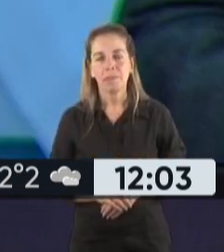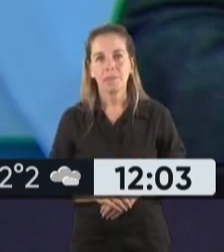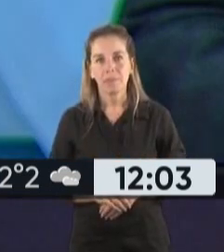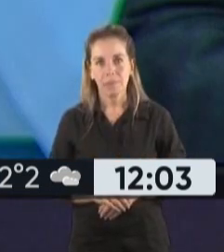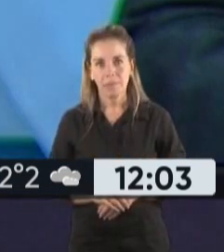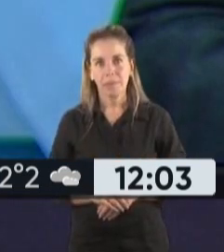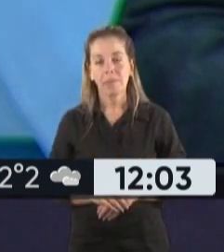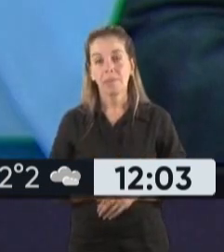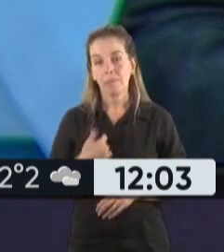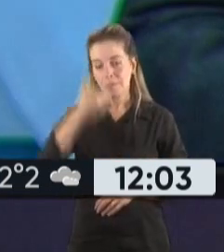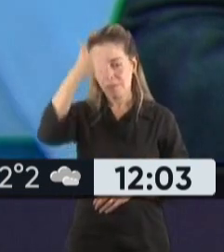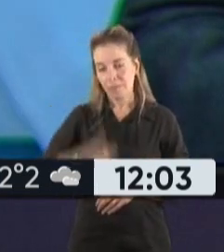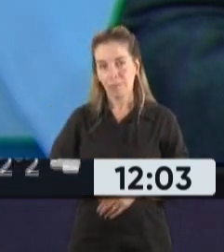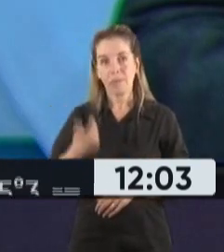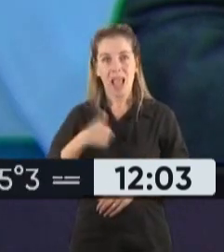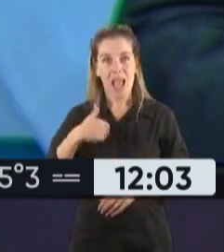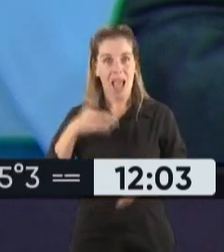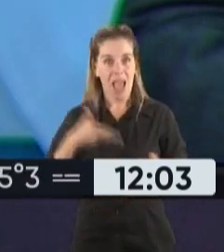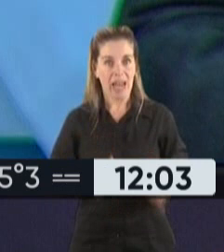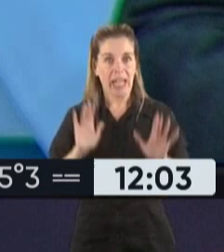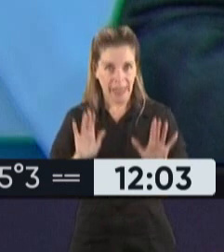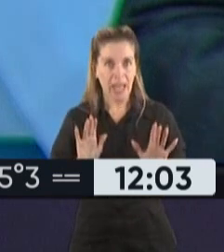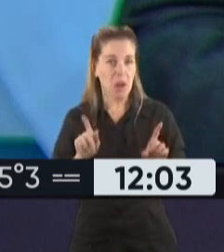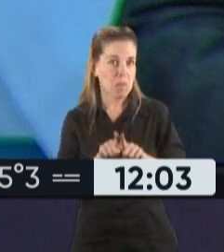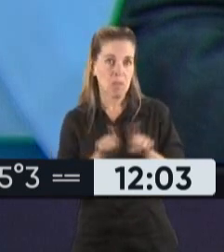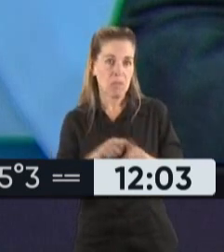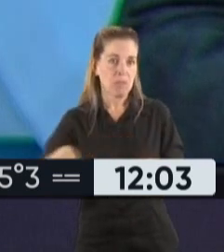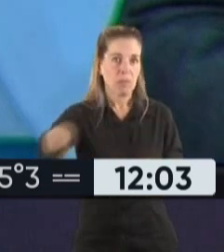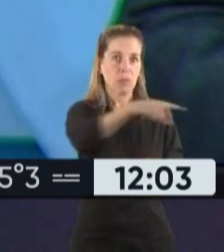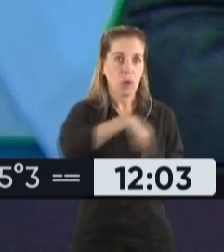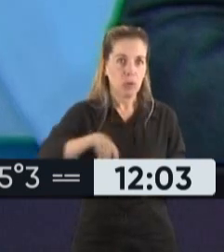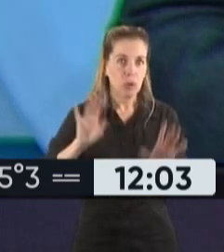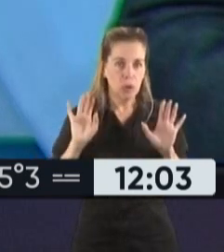Eso lo dice un argentino que, como todos nosotros,